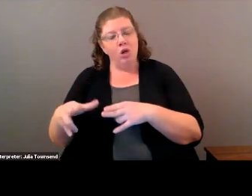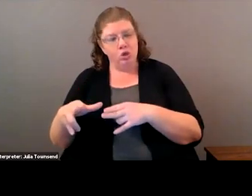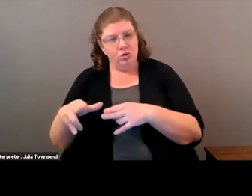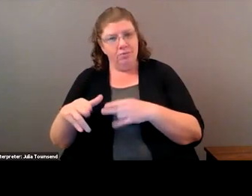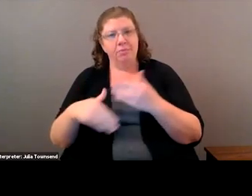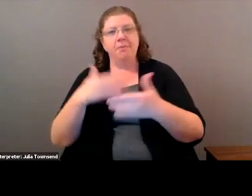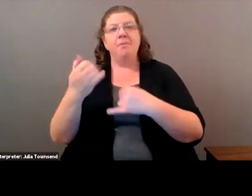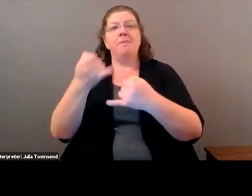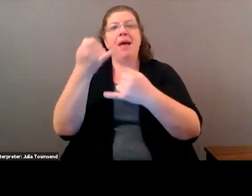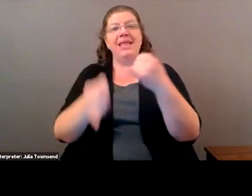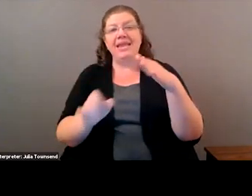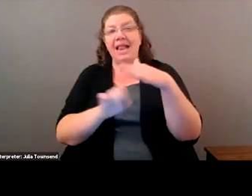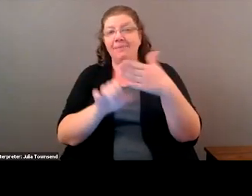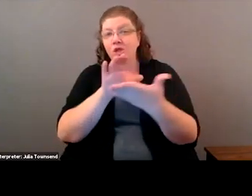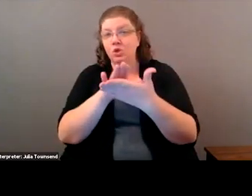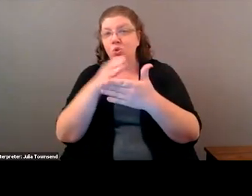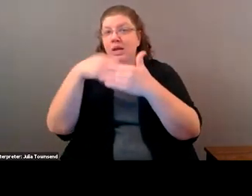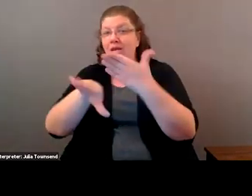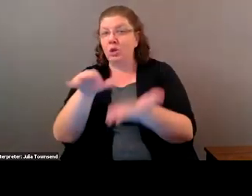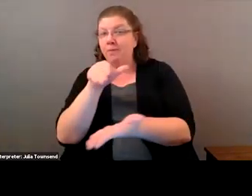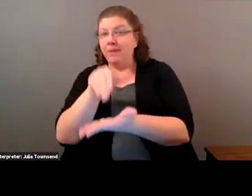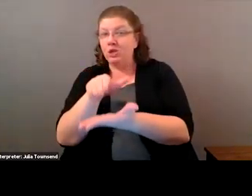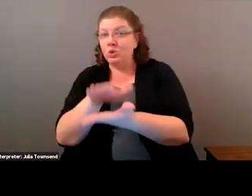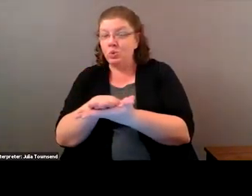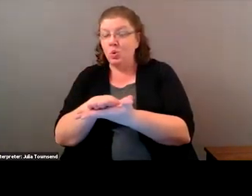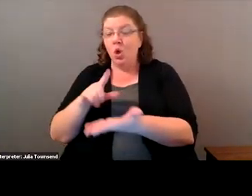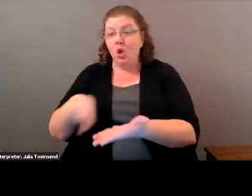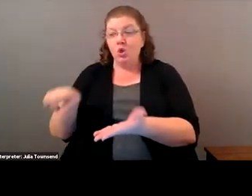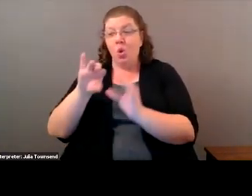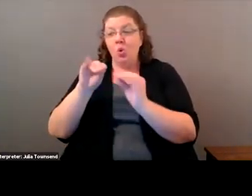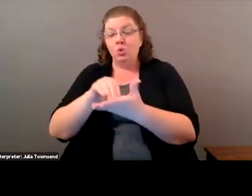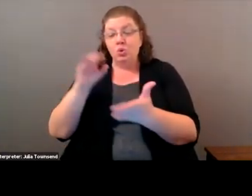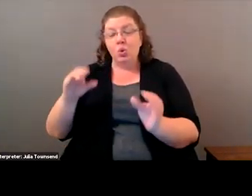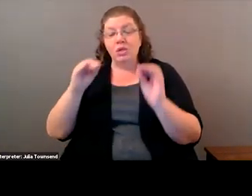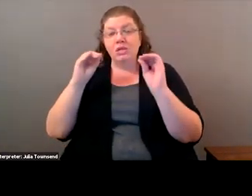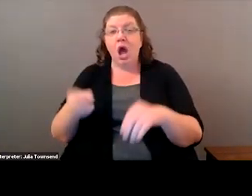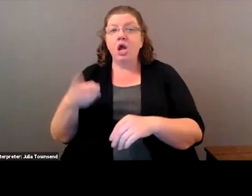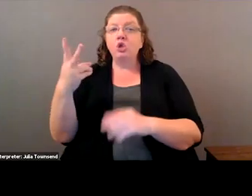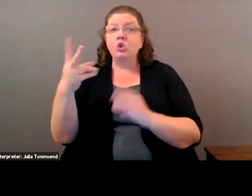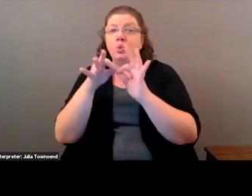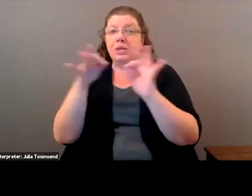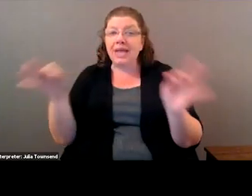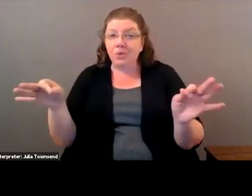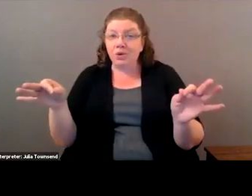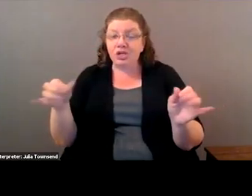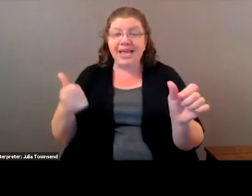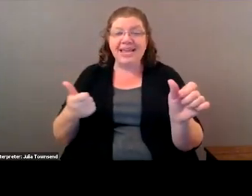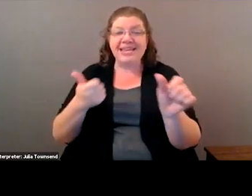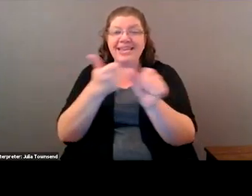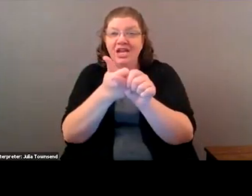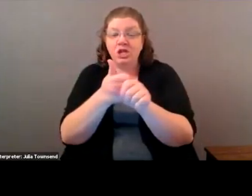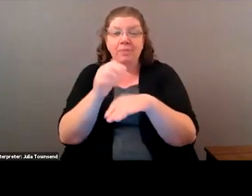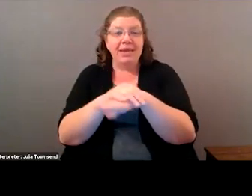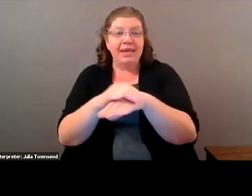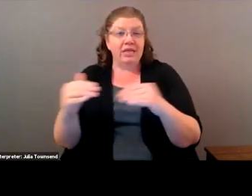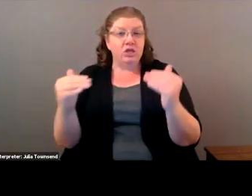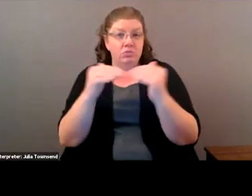en doble inmersión lingüística se desempeña mejor que los que están en programas donde solamente se enseña